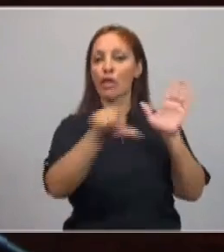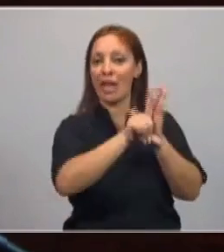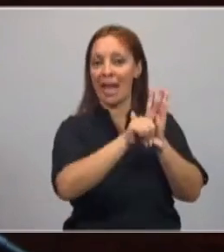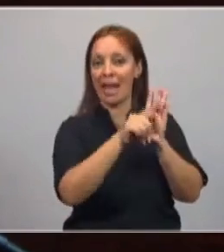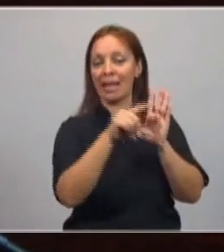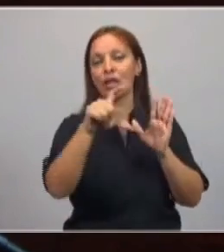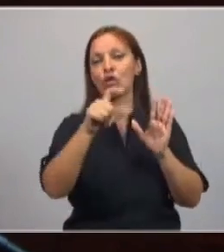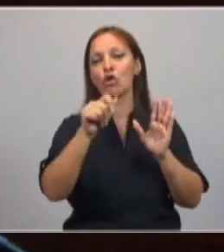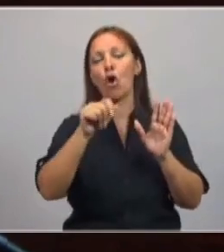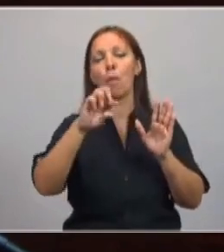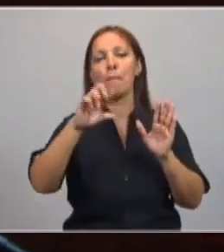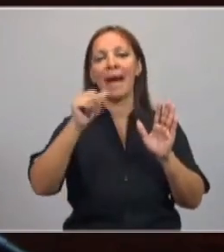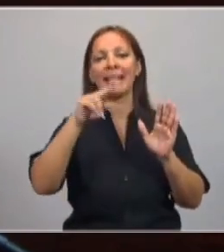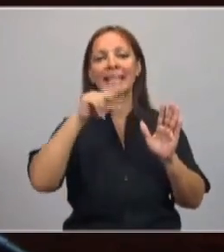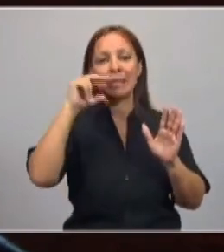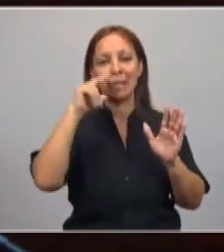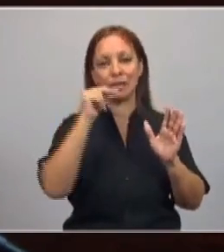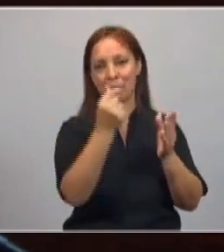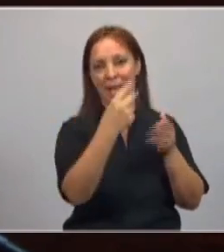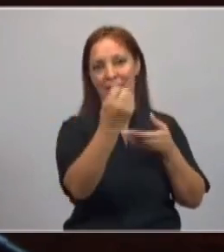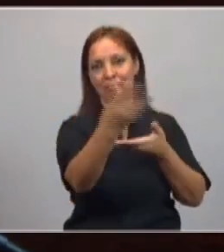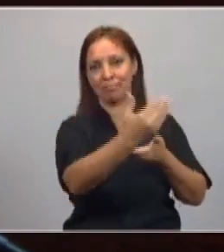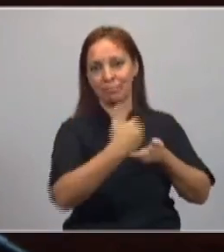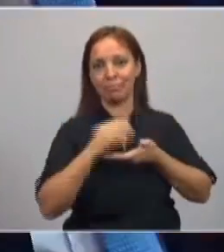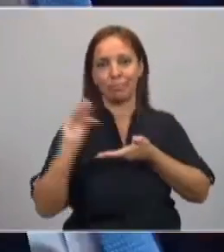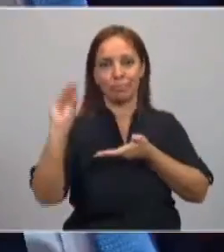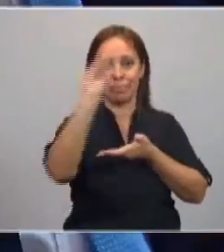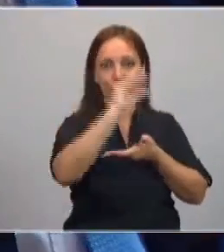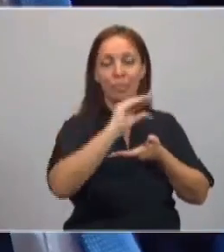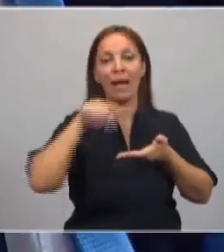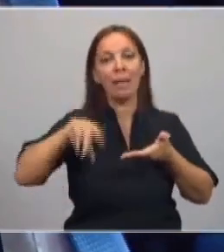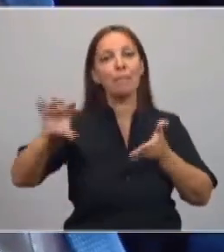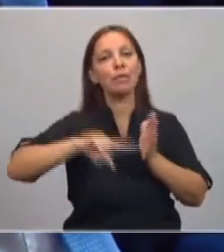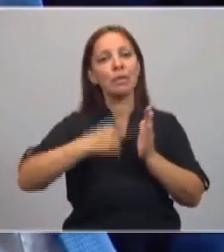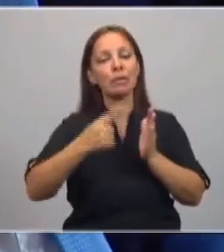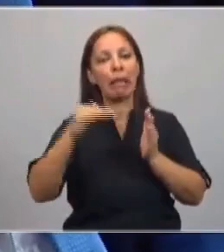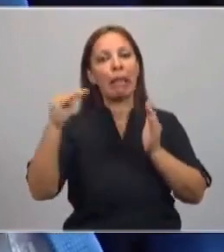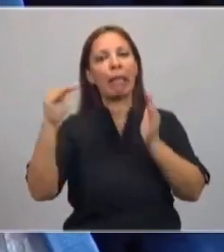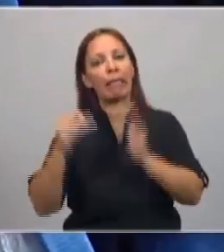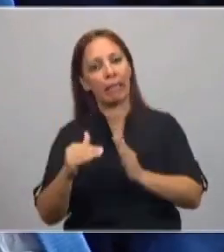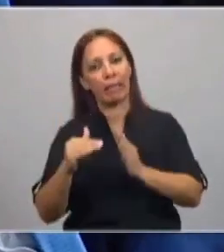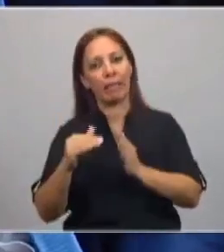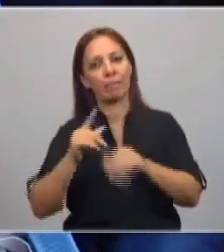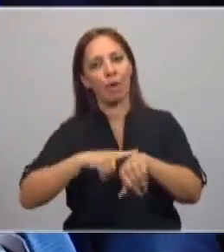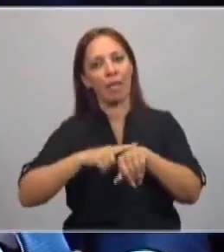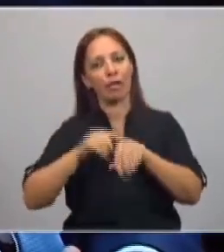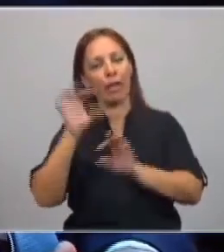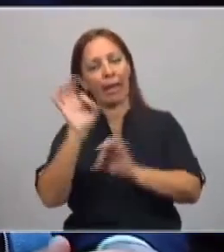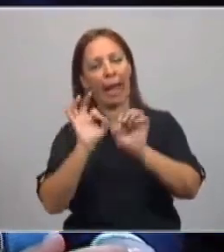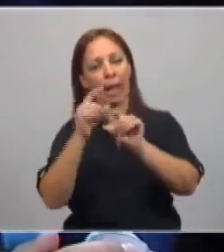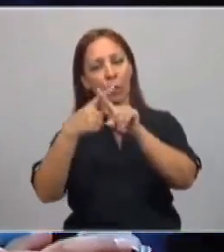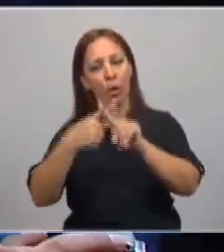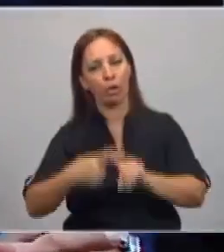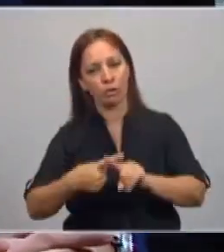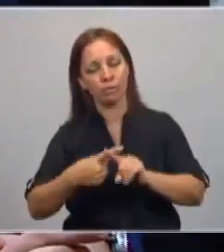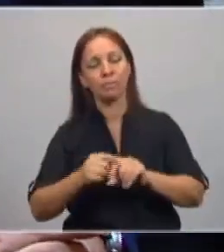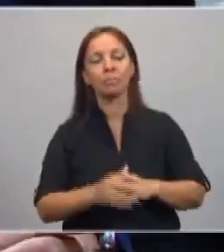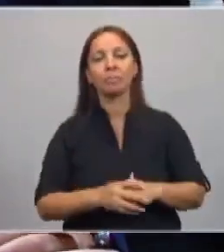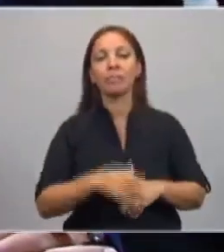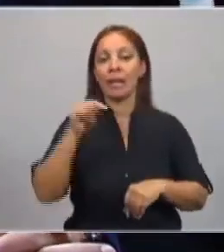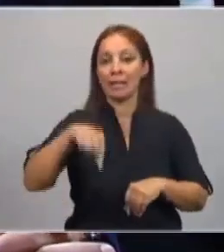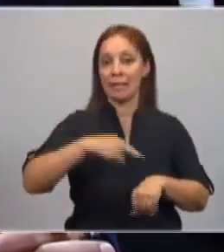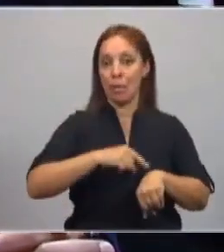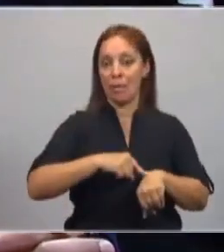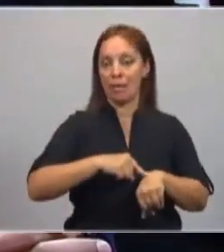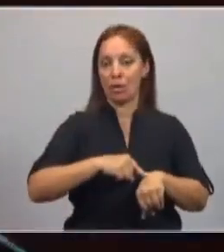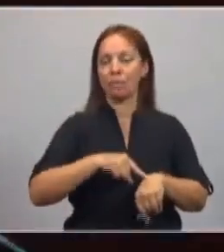año 1988, nuestra provincia sufrió una pérdida en su coeficiente. Así, en la actualidad, la provincia